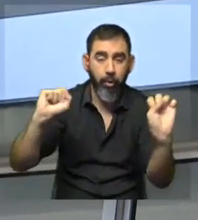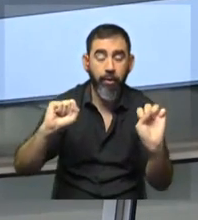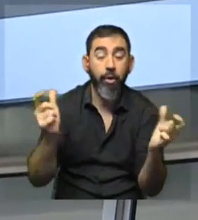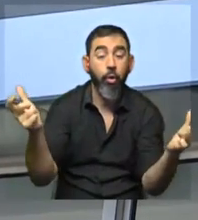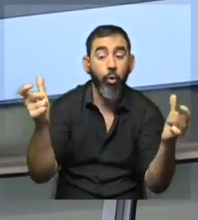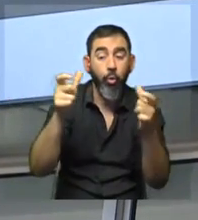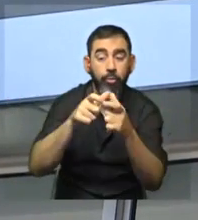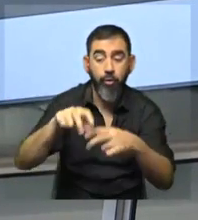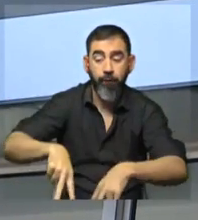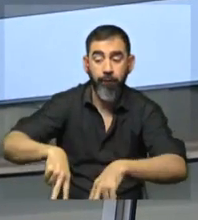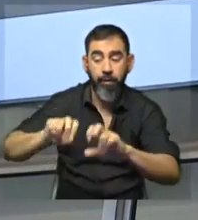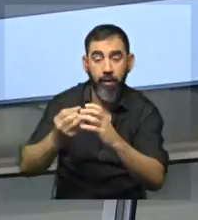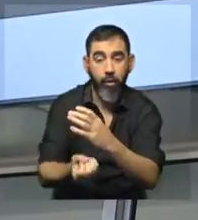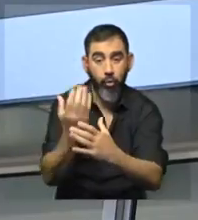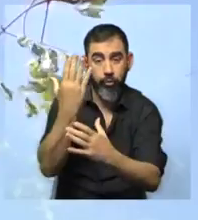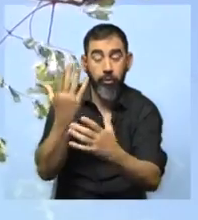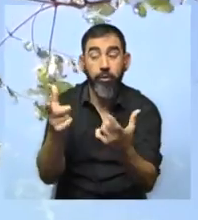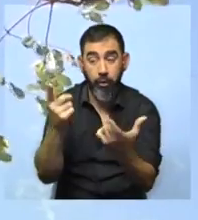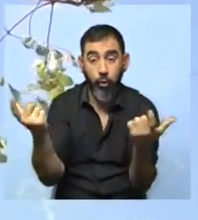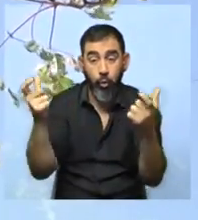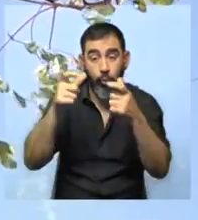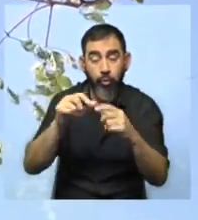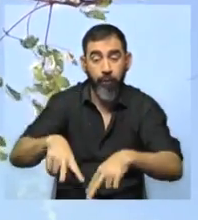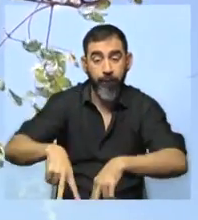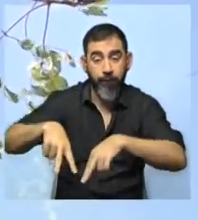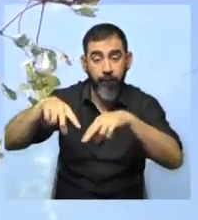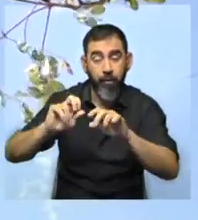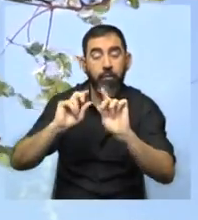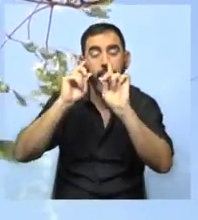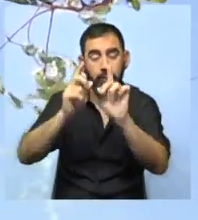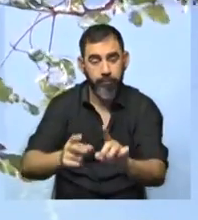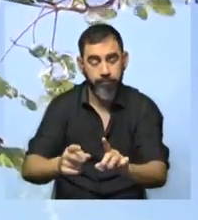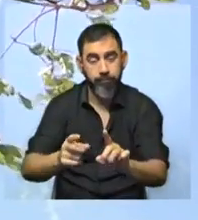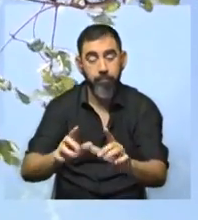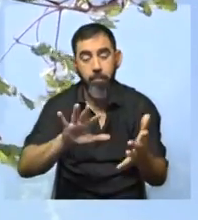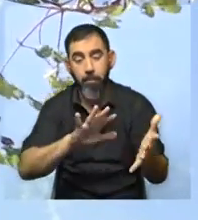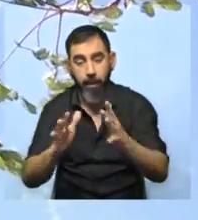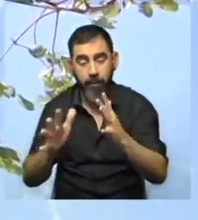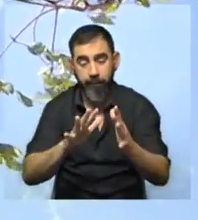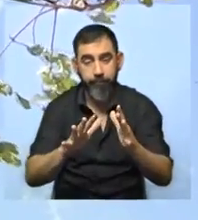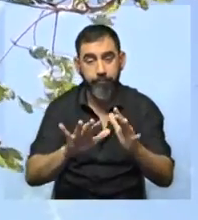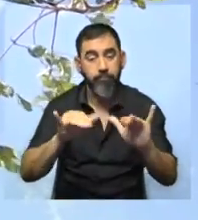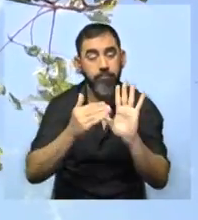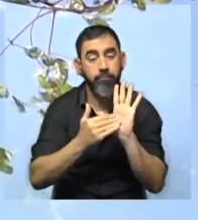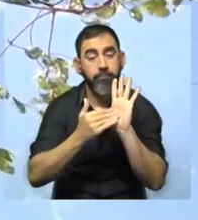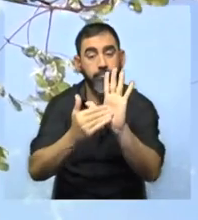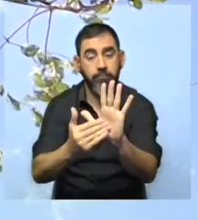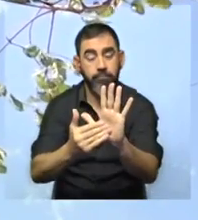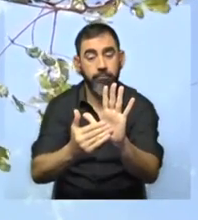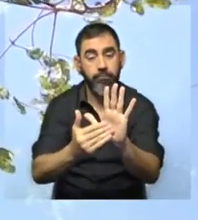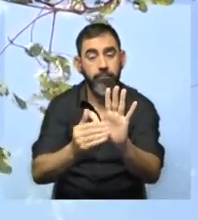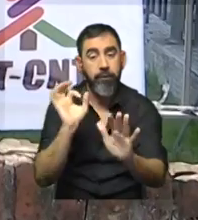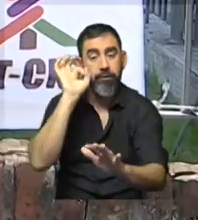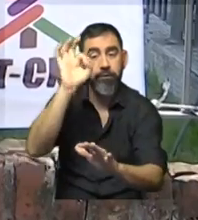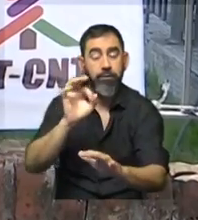una comisión investigadora. Comisión investigadora que también va a tener, aparentemente ya lo presentó el